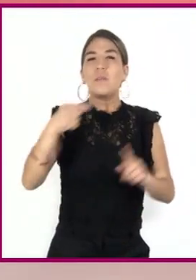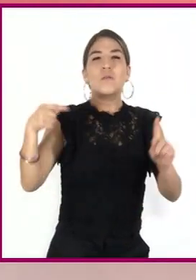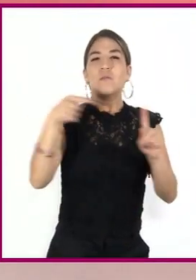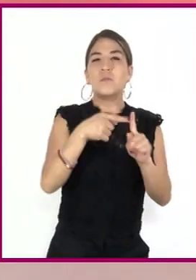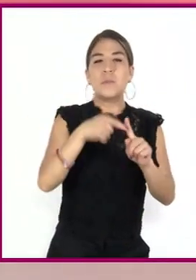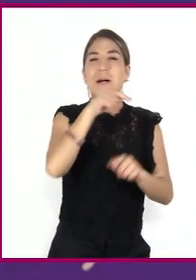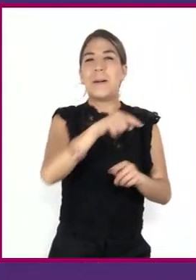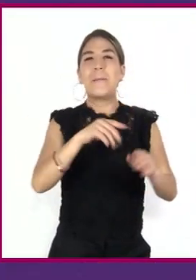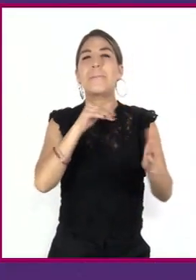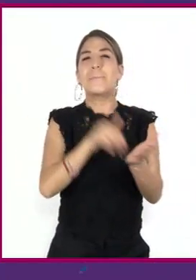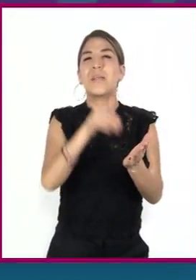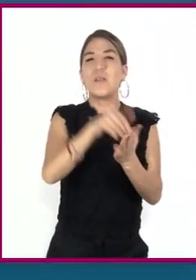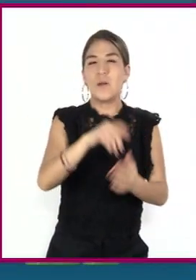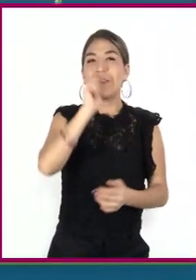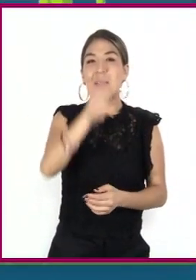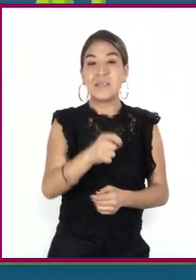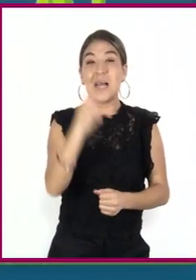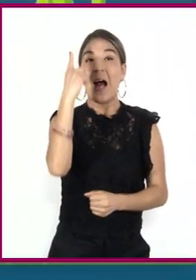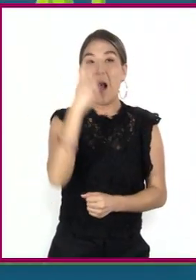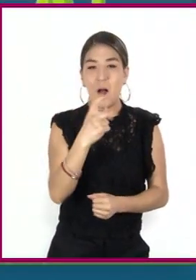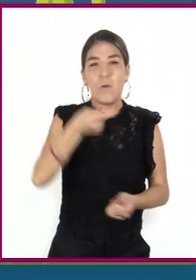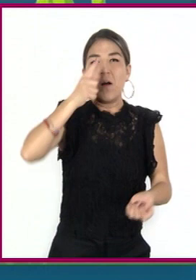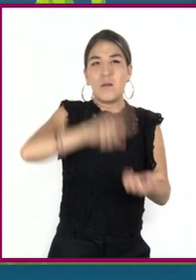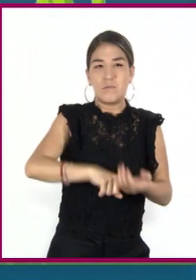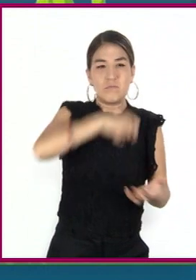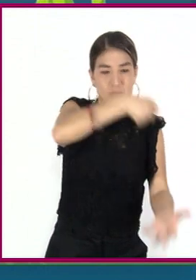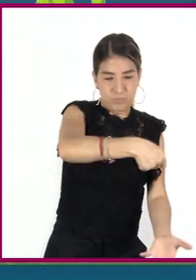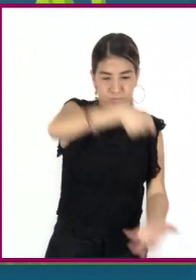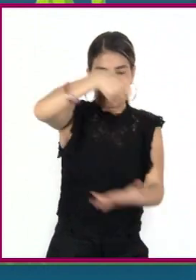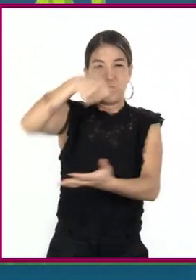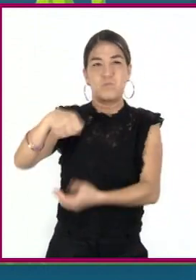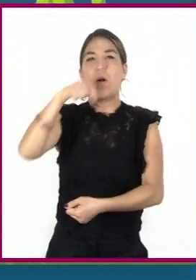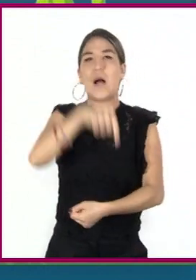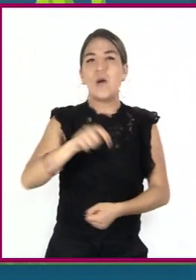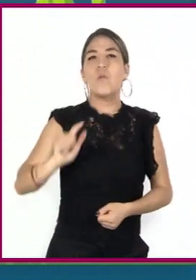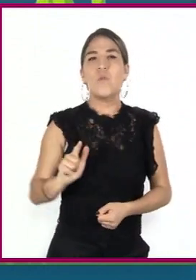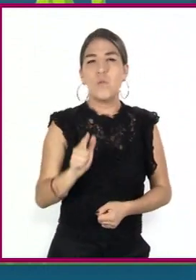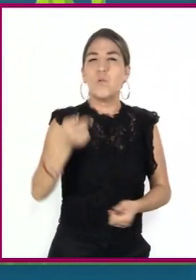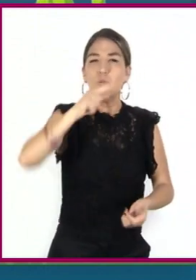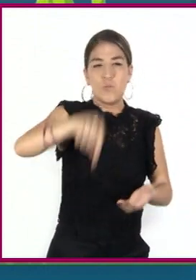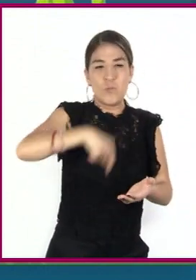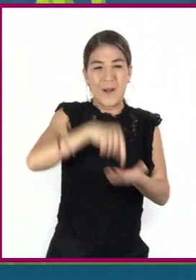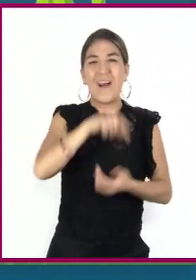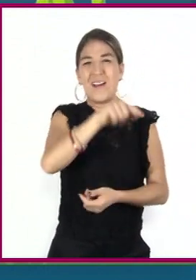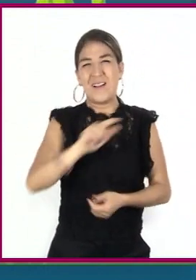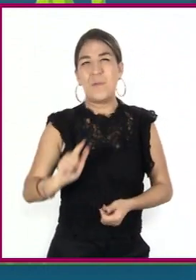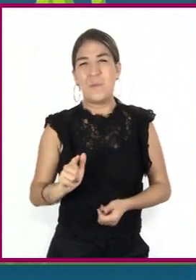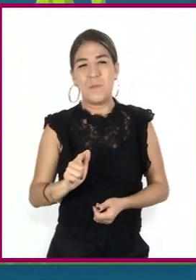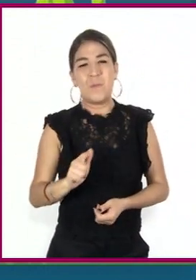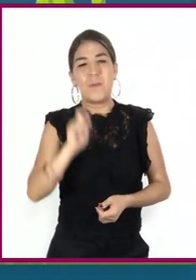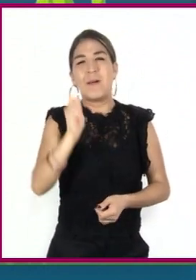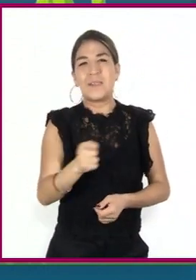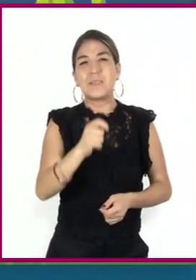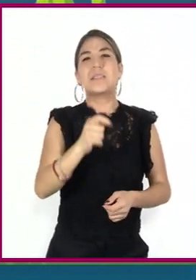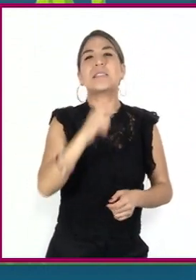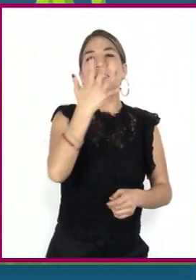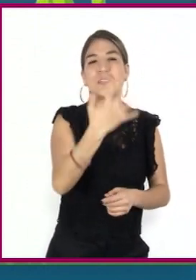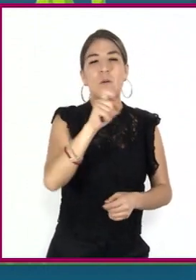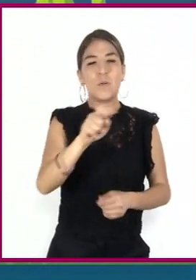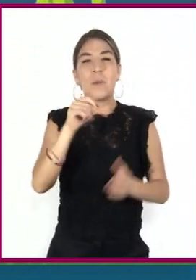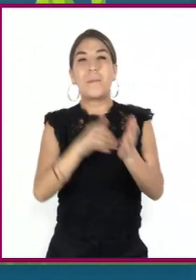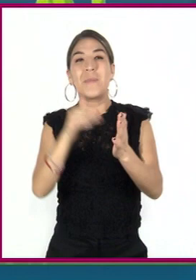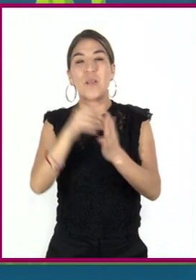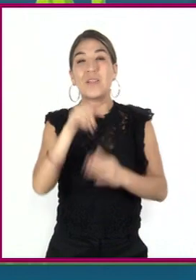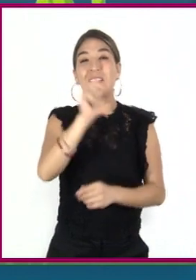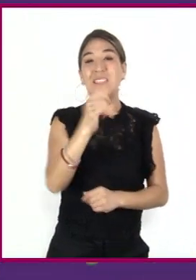por millón de una muestra de agua de un pozo de Guanajuato, que contiene 1.5 gramos de iones fluoruro en